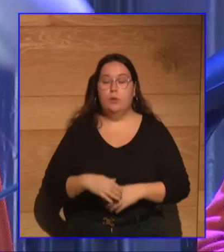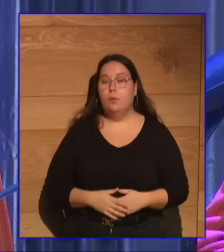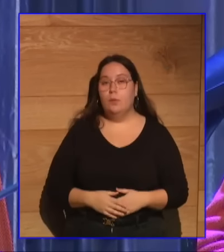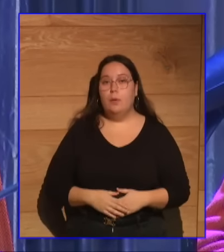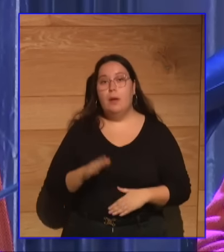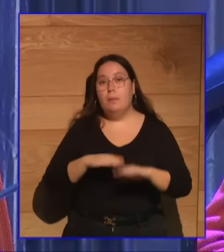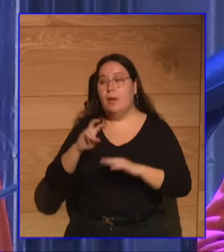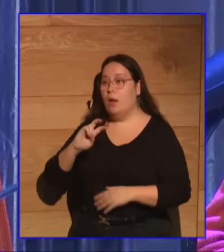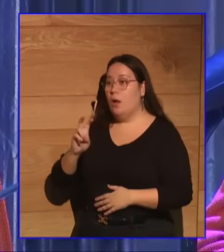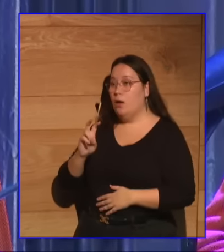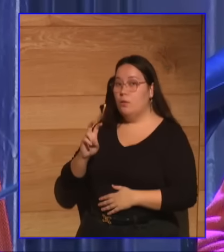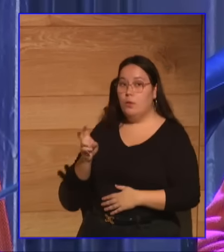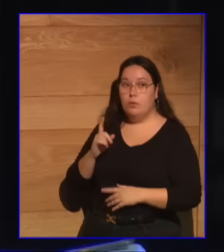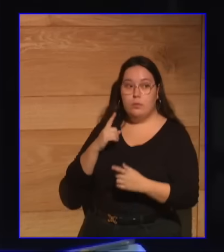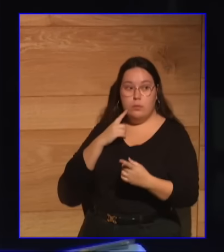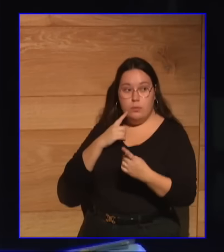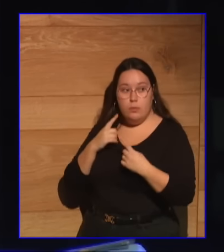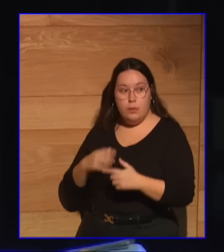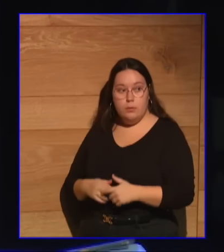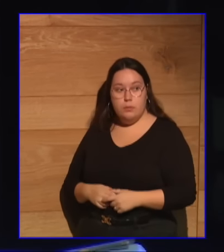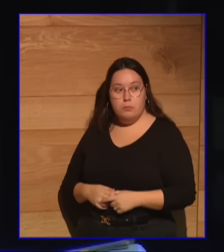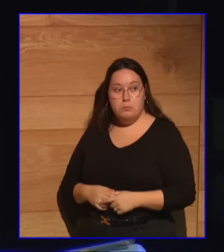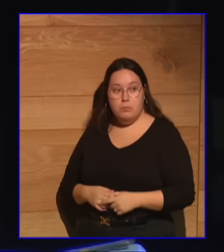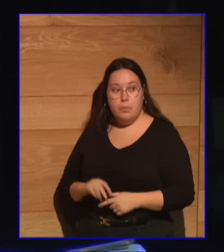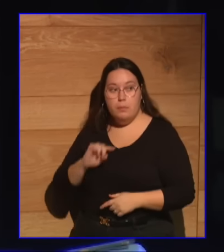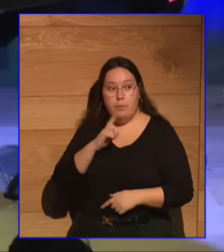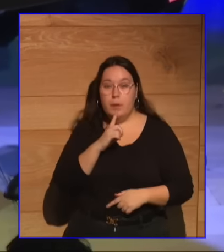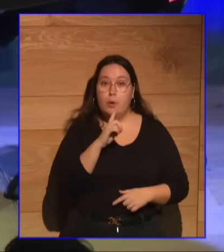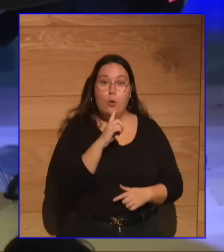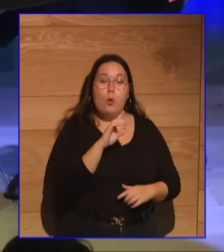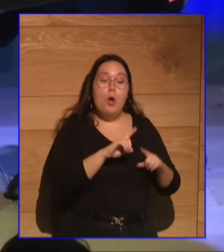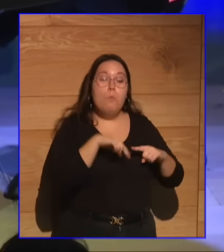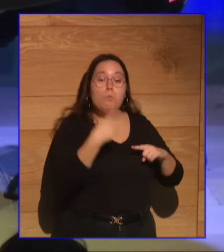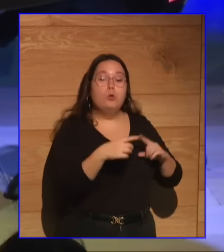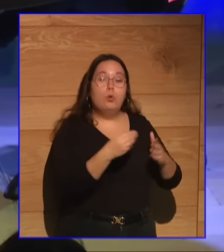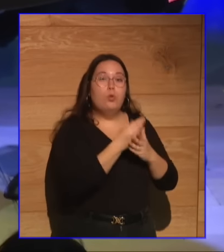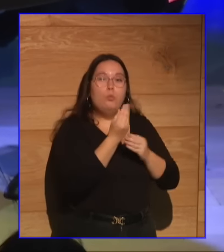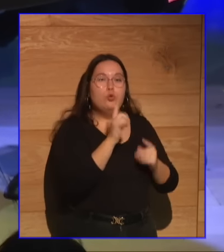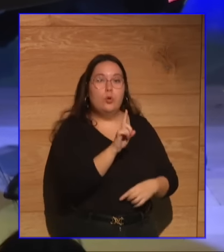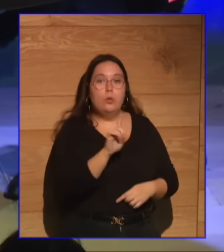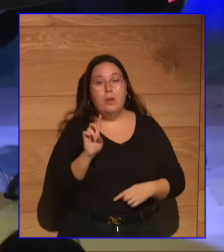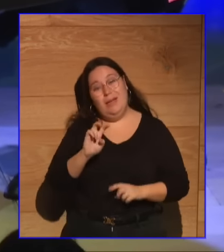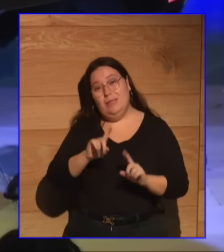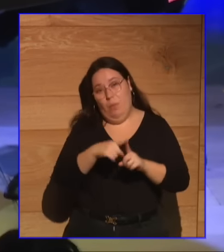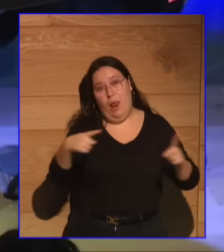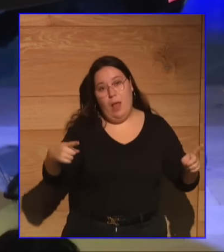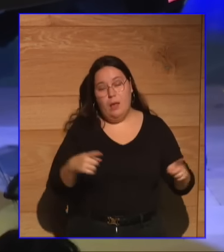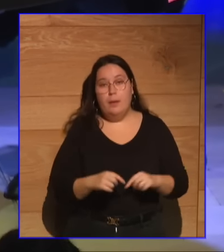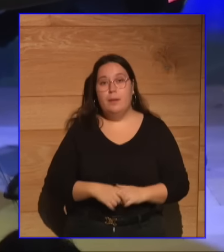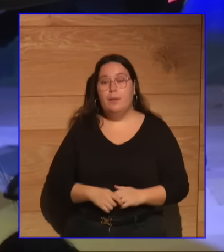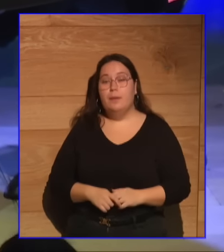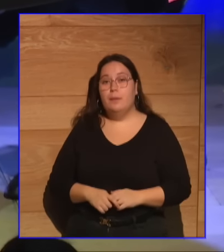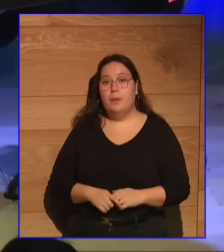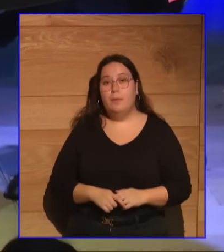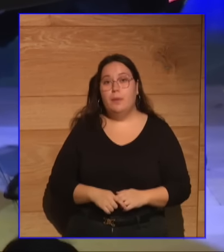¿La otra no había que posproducirla? La otra, primero no tenía tanta posproducción, obviamente. Era más larga, pero